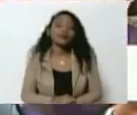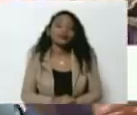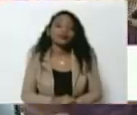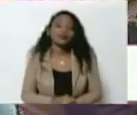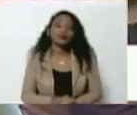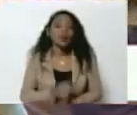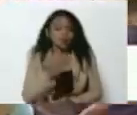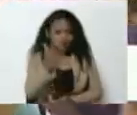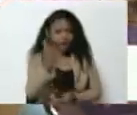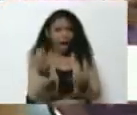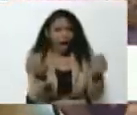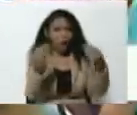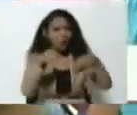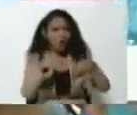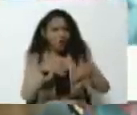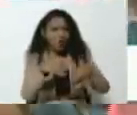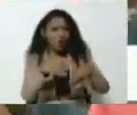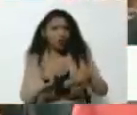¿Ustedes están de acuerdo?